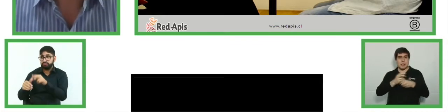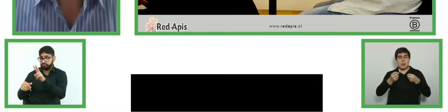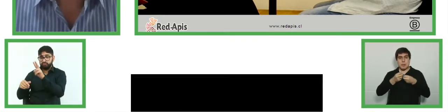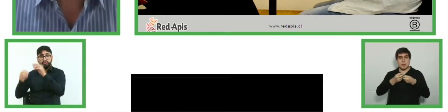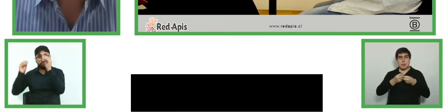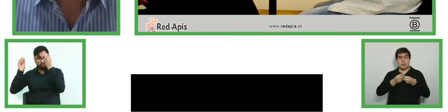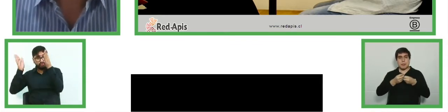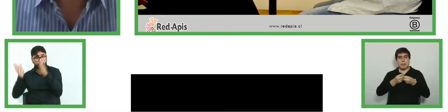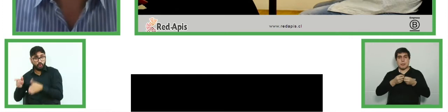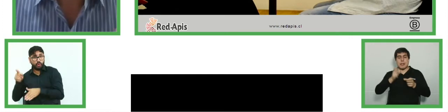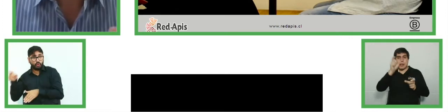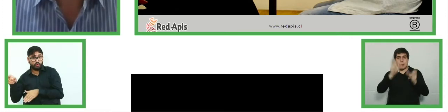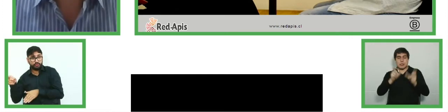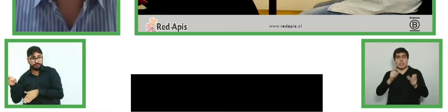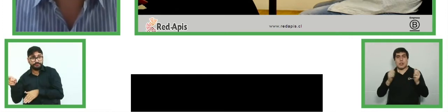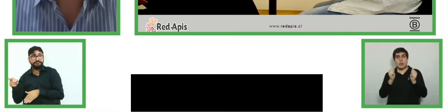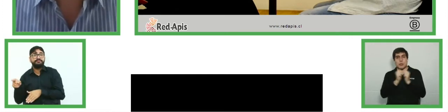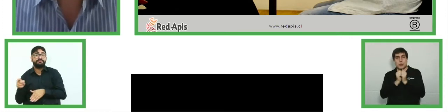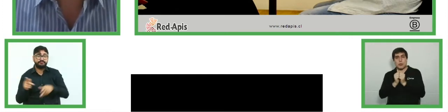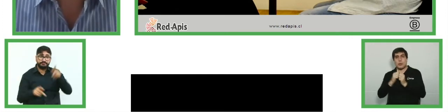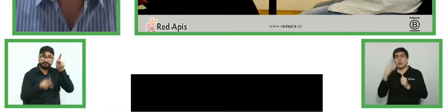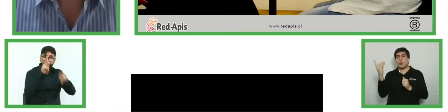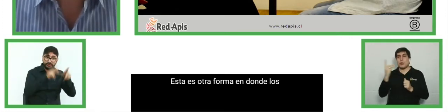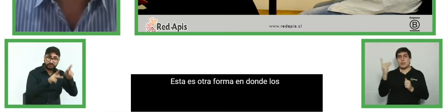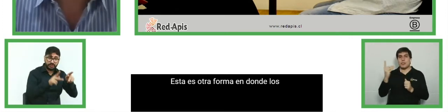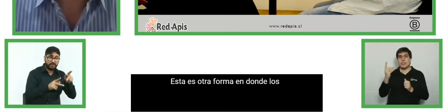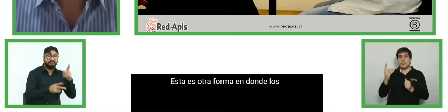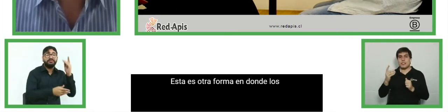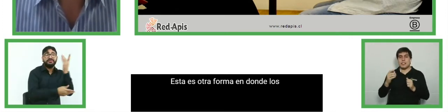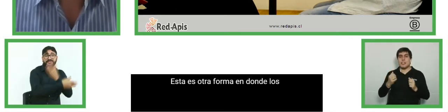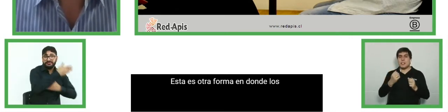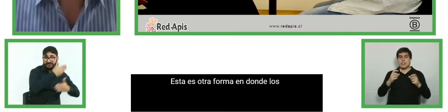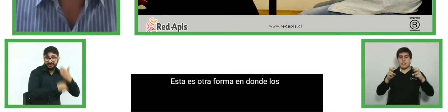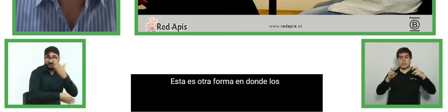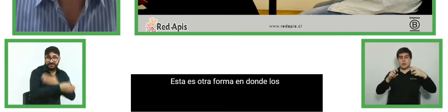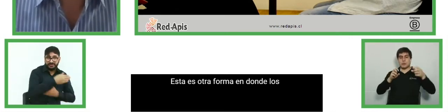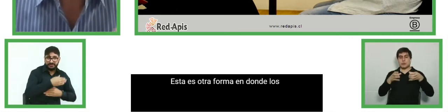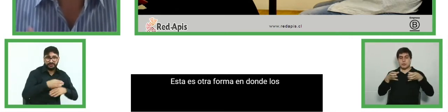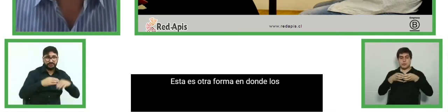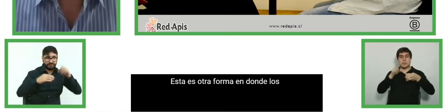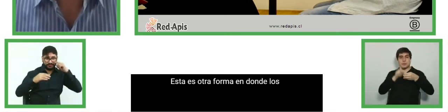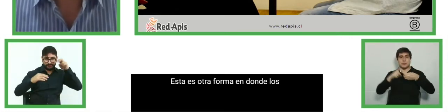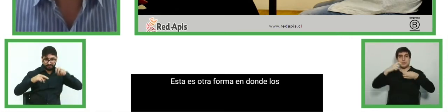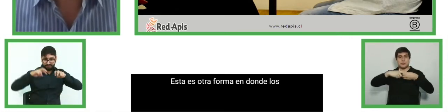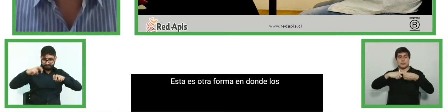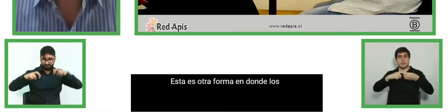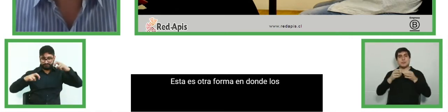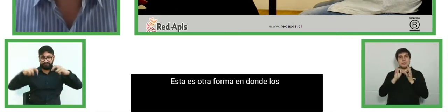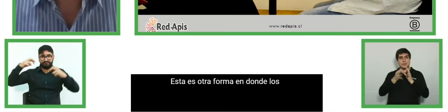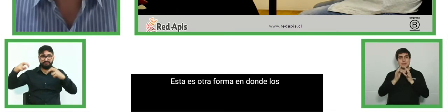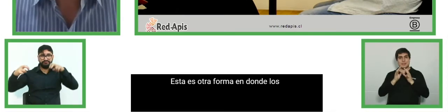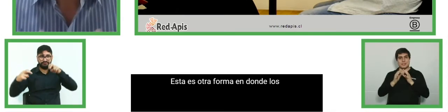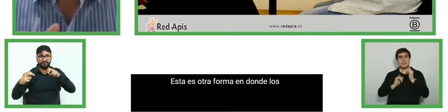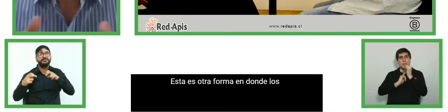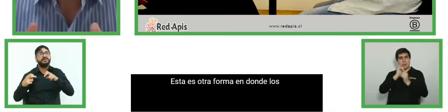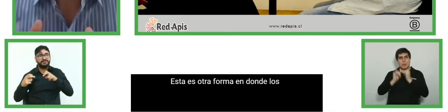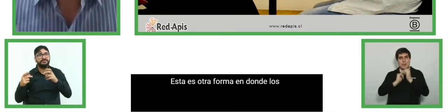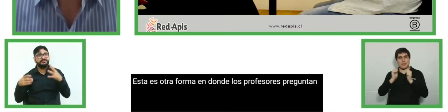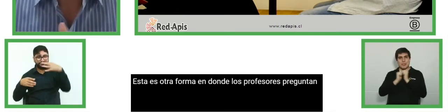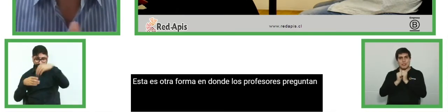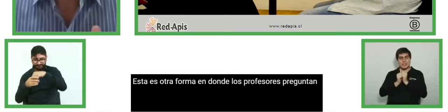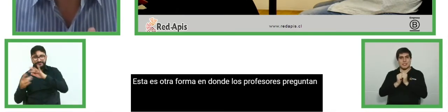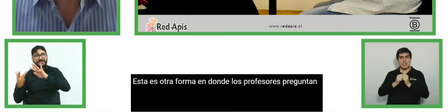estudiantes con discapacidad se juntan con estudiantes sordos con intérpretes en línea, generando también esta posibilidad de generar